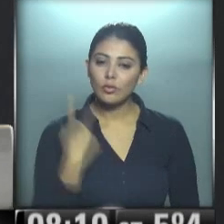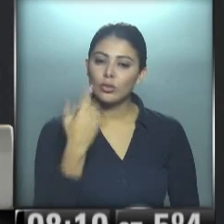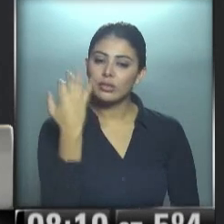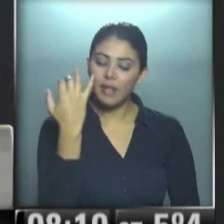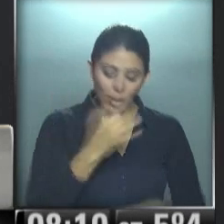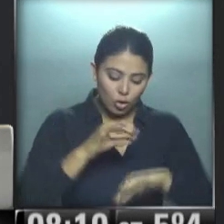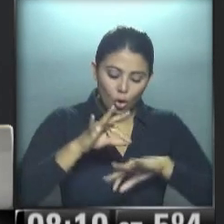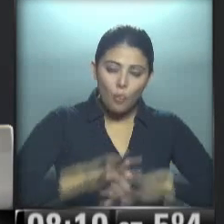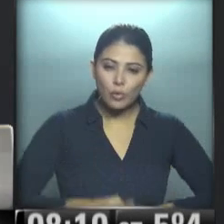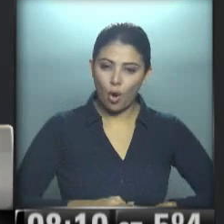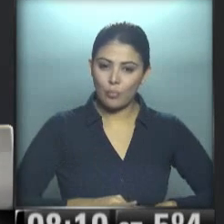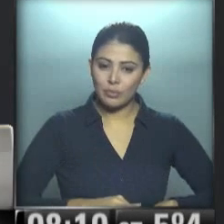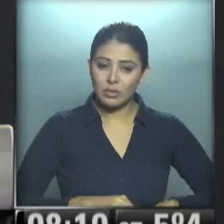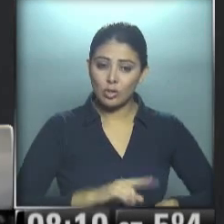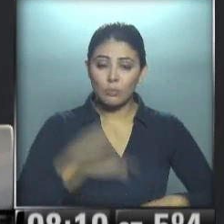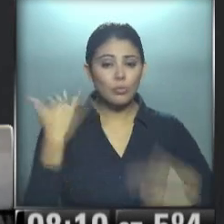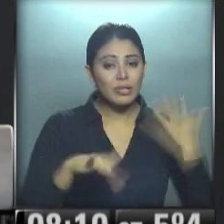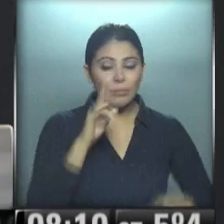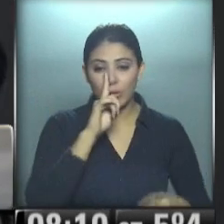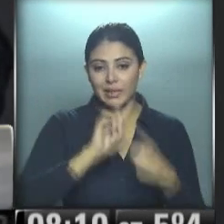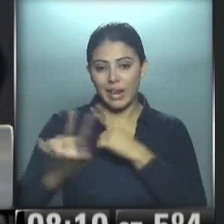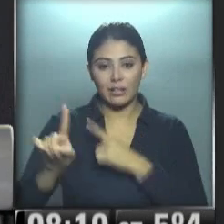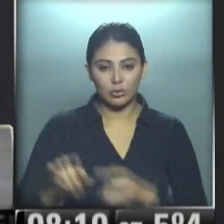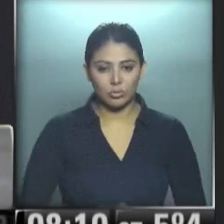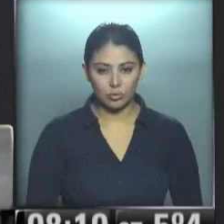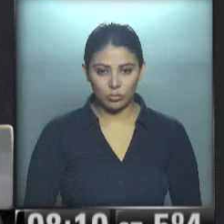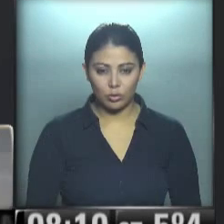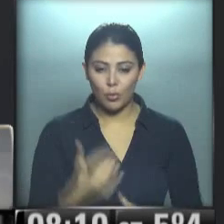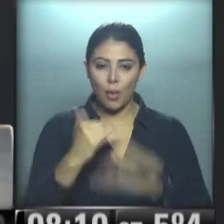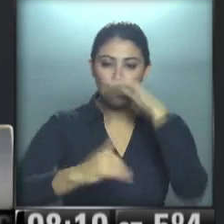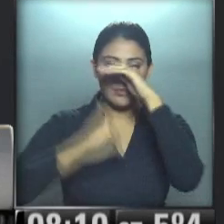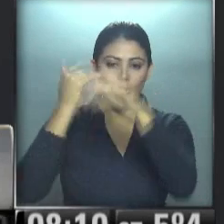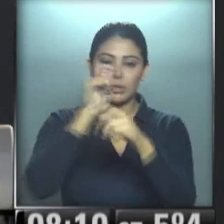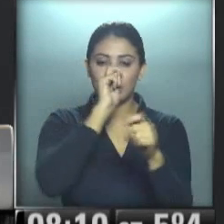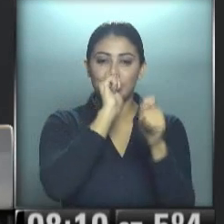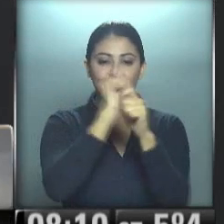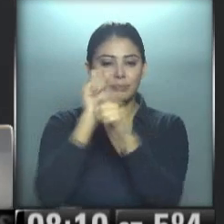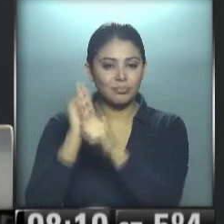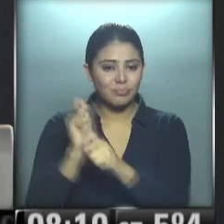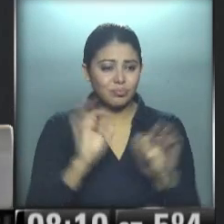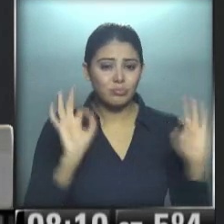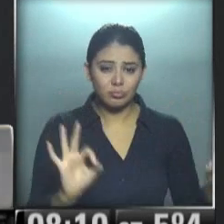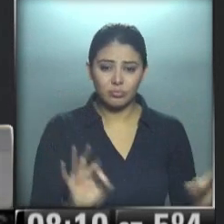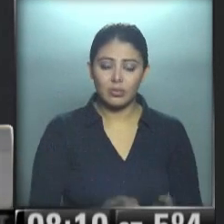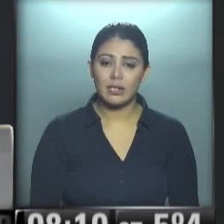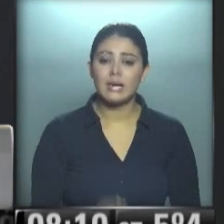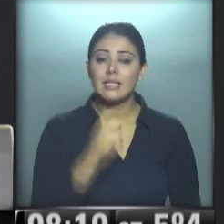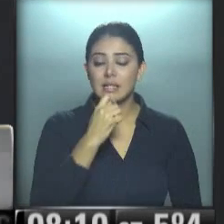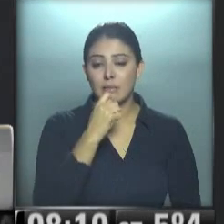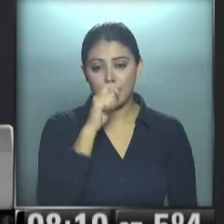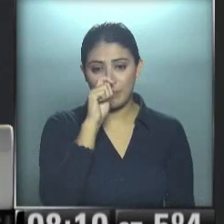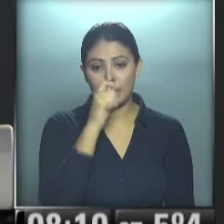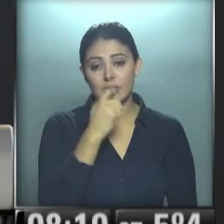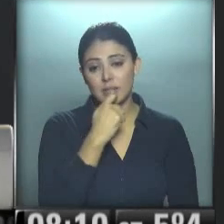compromiso rápido y directo para un proceso de reparación de daños cuando efectivamente